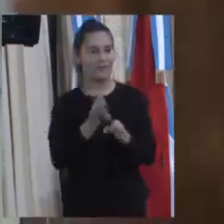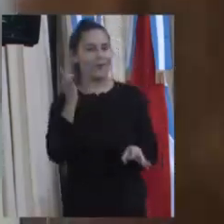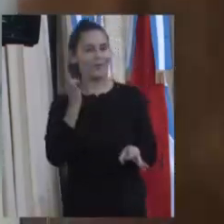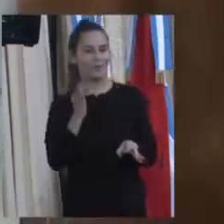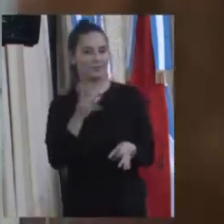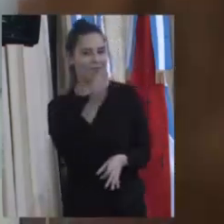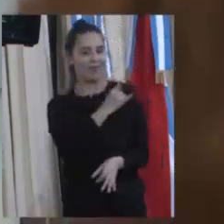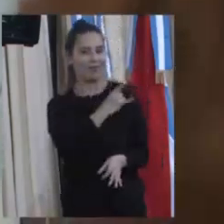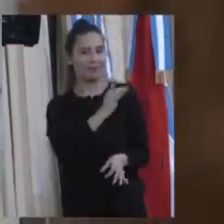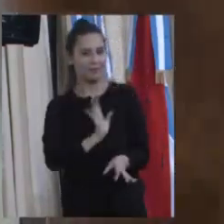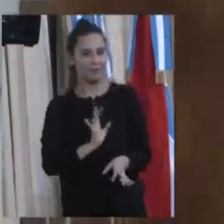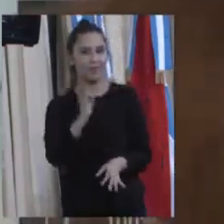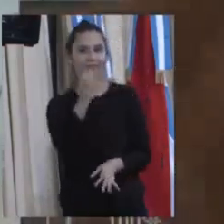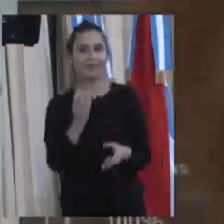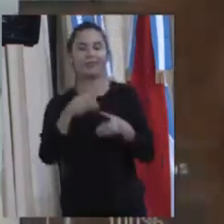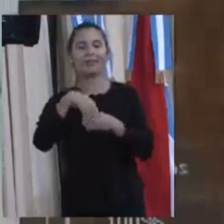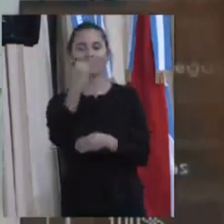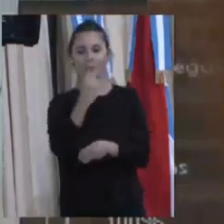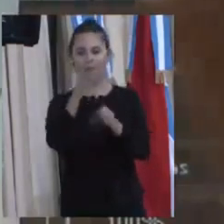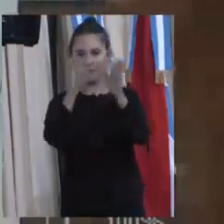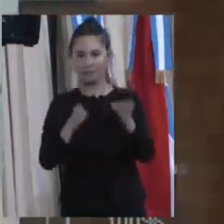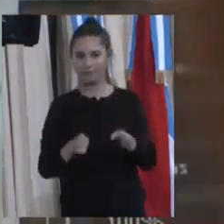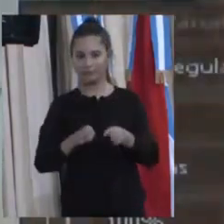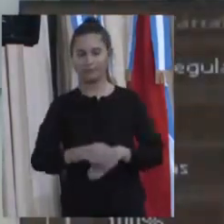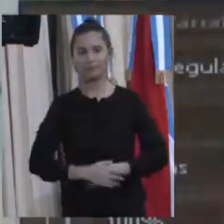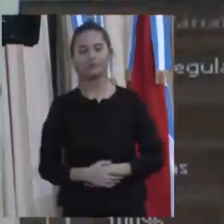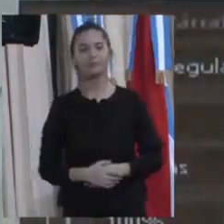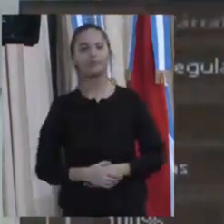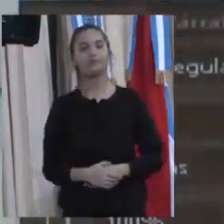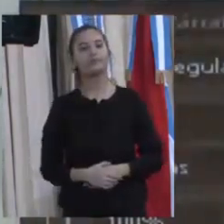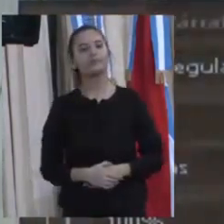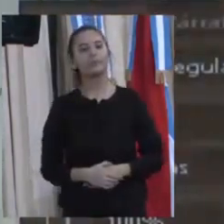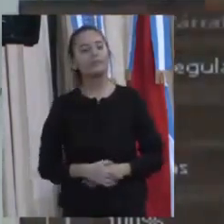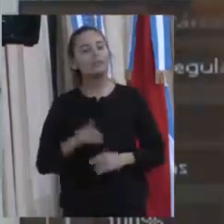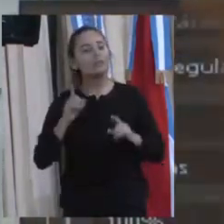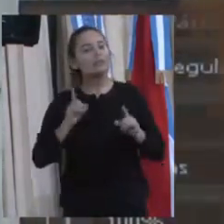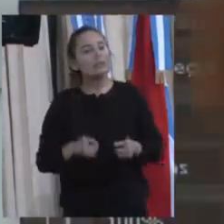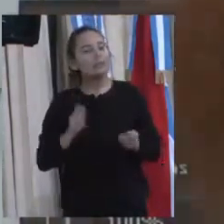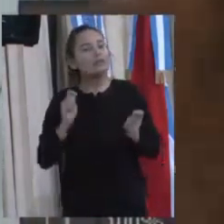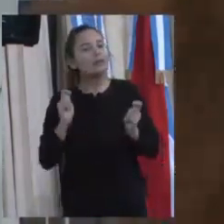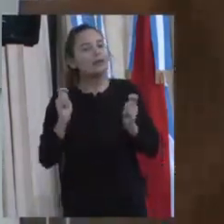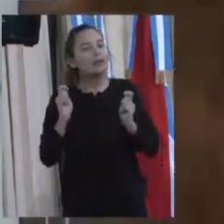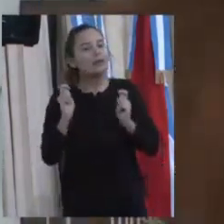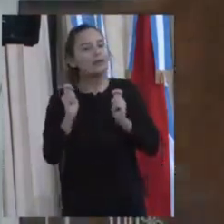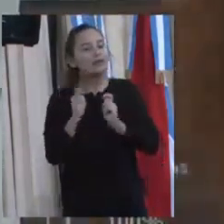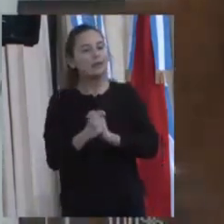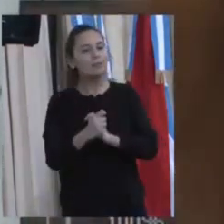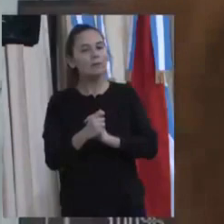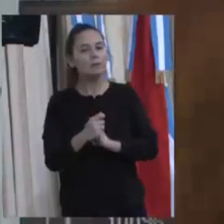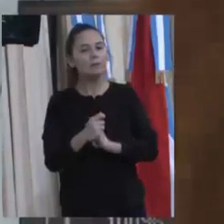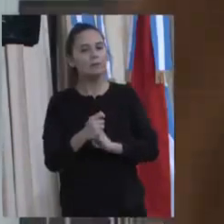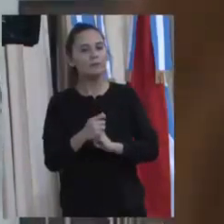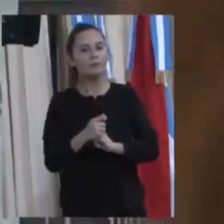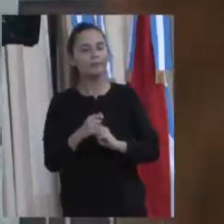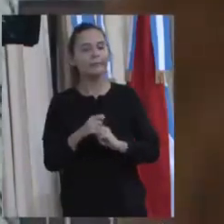profesionalización académica en las universidades. Y quizás el cambio más en